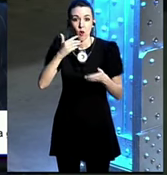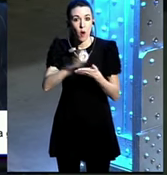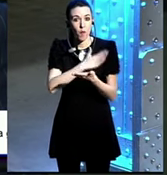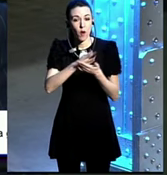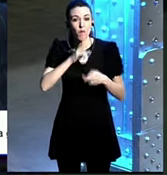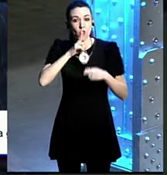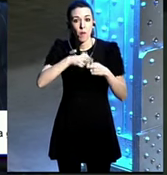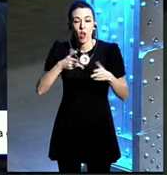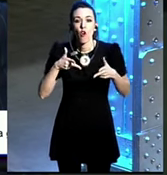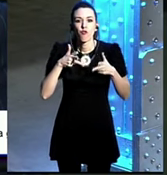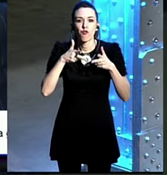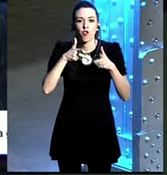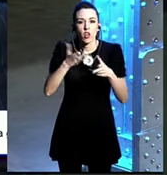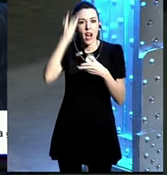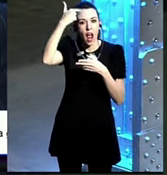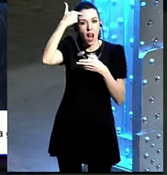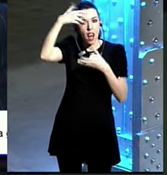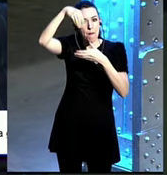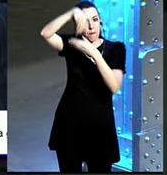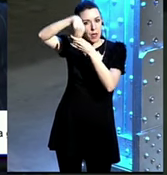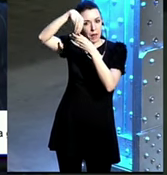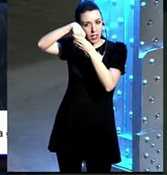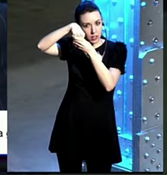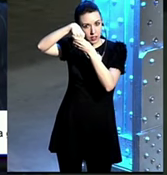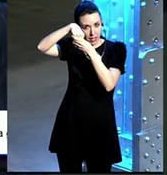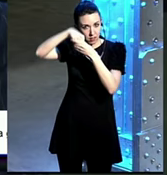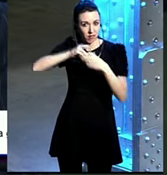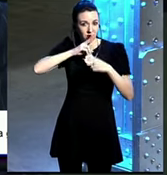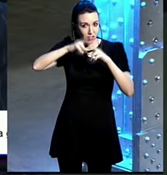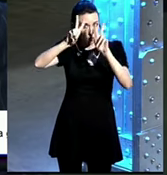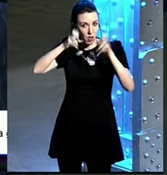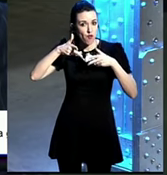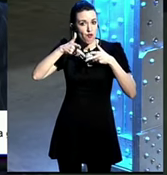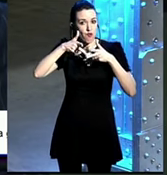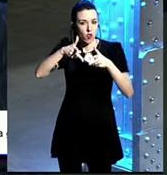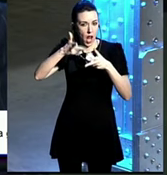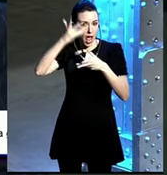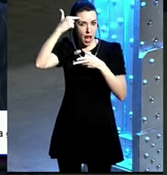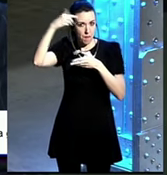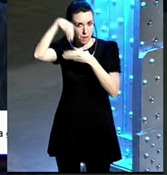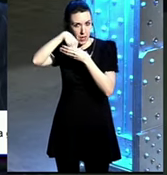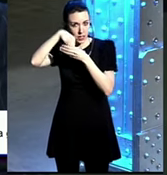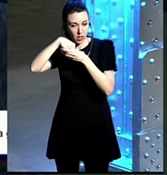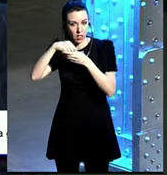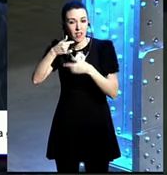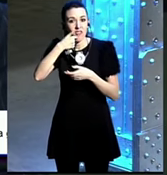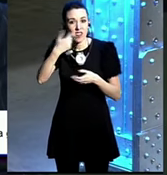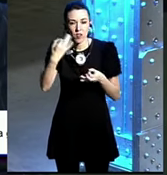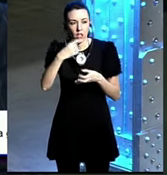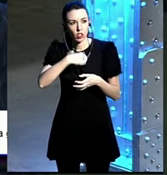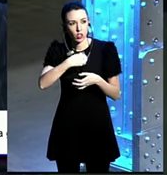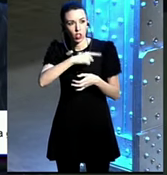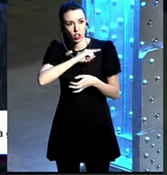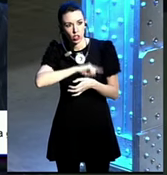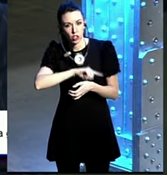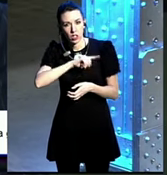que se llama Funeral en mi mente o Funeral en mi cerebro, A Funeral in My Brain, en el cual dice: yo sentía